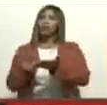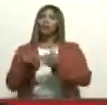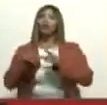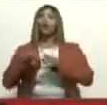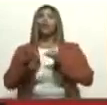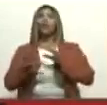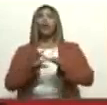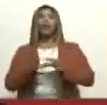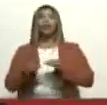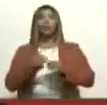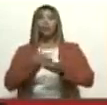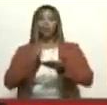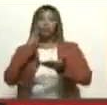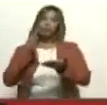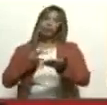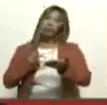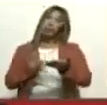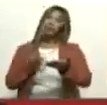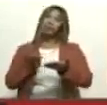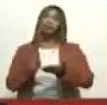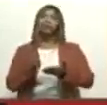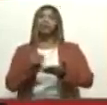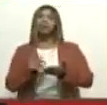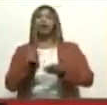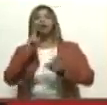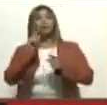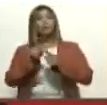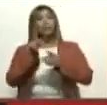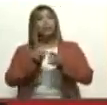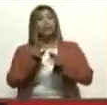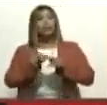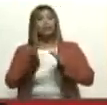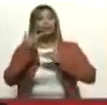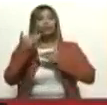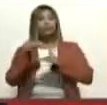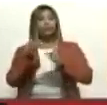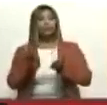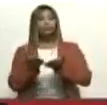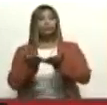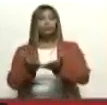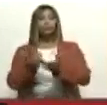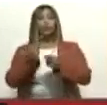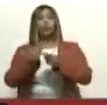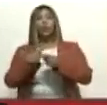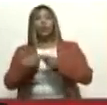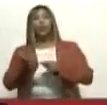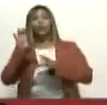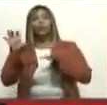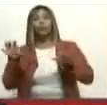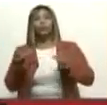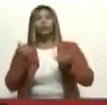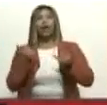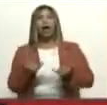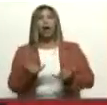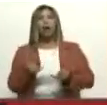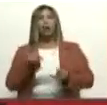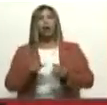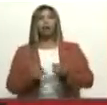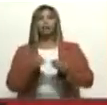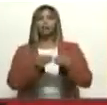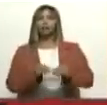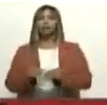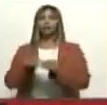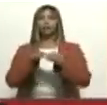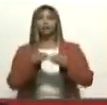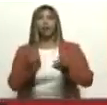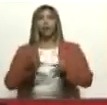cuentos, ¿no? Que le pudieran un cuento y cuentos ya predeterminados que venían de otras latitudes. Ahora bien, se crean cuentos acá mismo